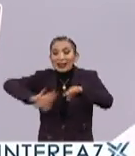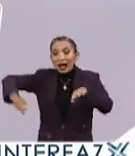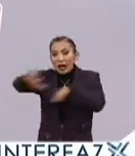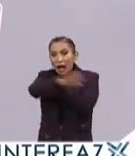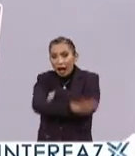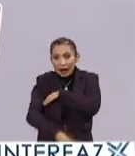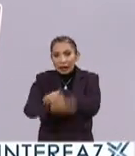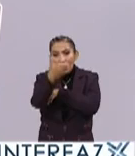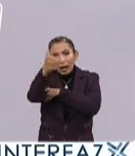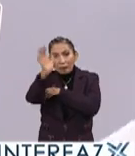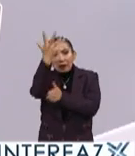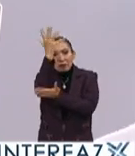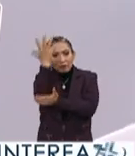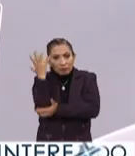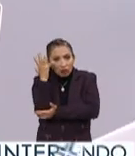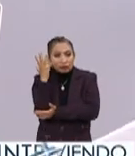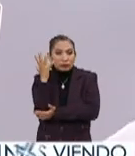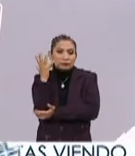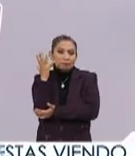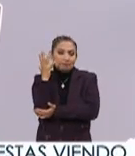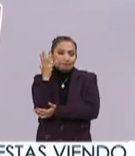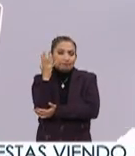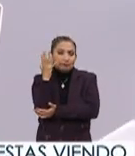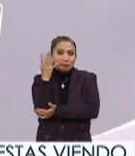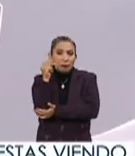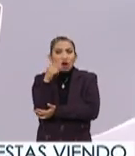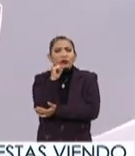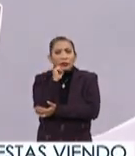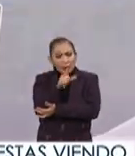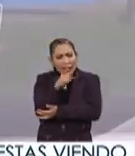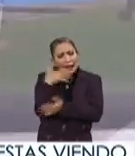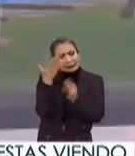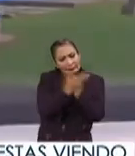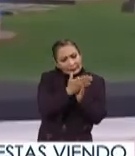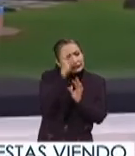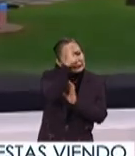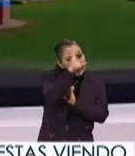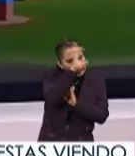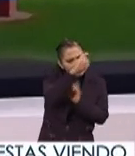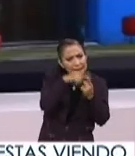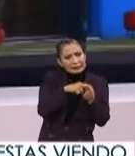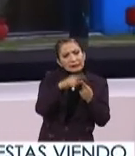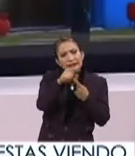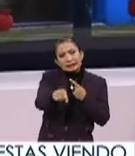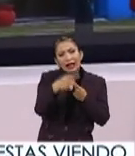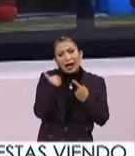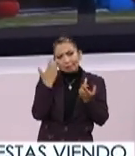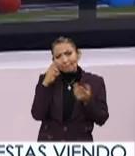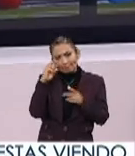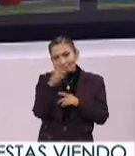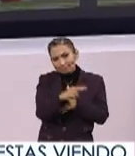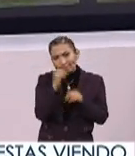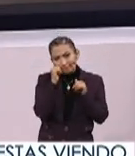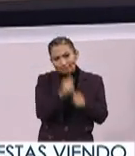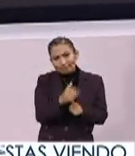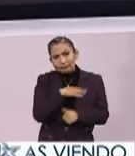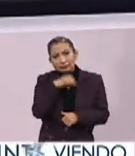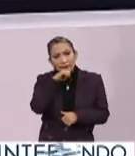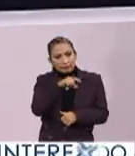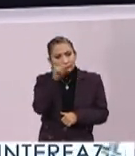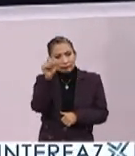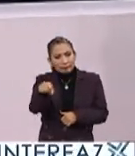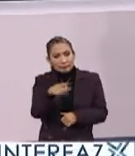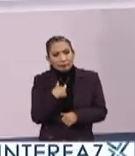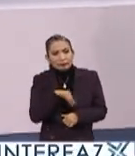sector agropecuario y forestal, sin descuidar que la parte de la ciencia se esté contemplando. Y en ese